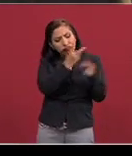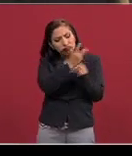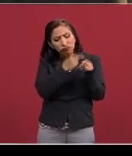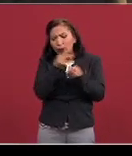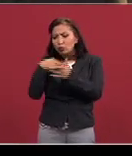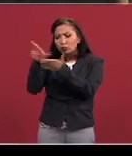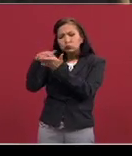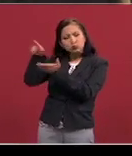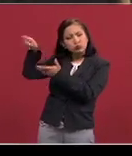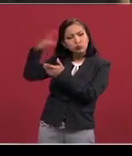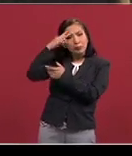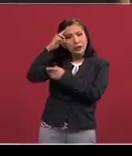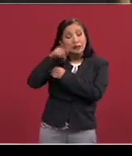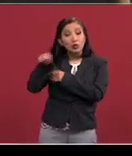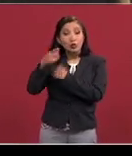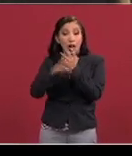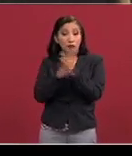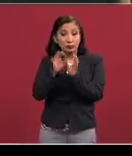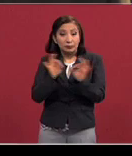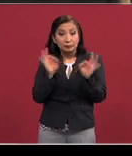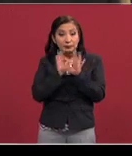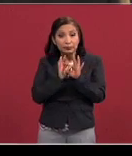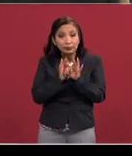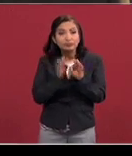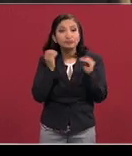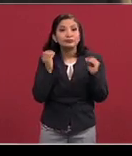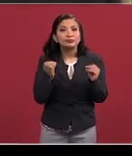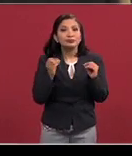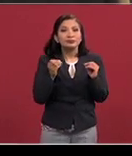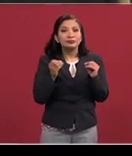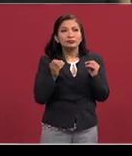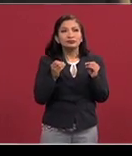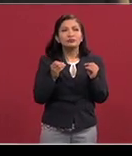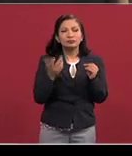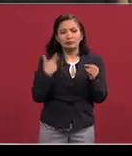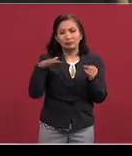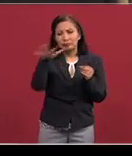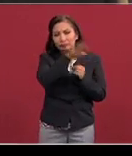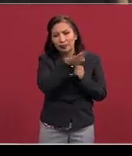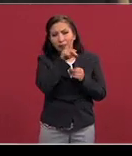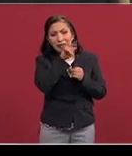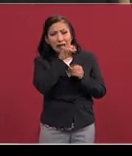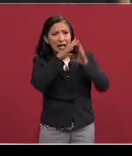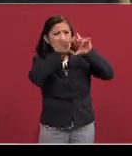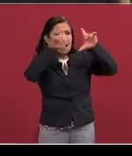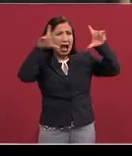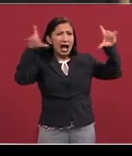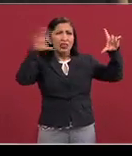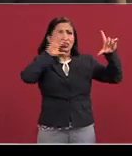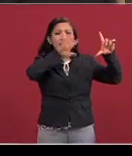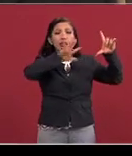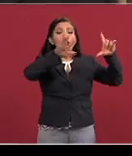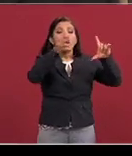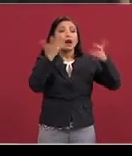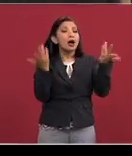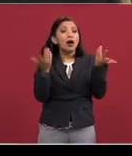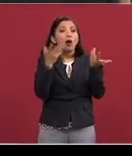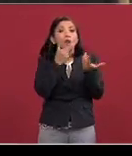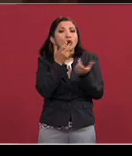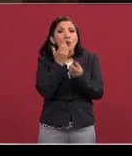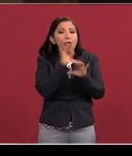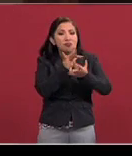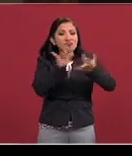y algo que es importante es que muchos de los paisajes de gran formato tienen la ausencia del